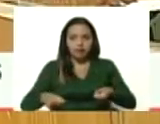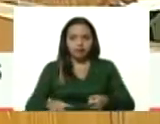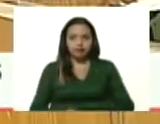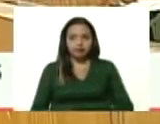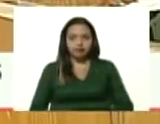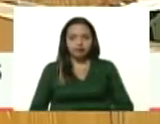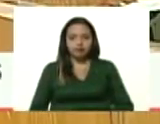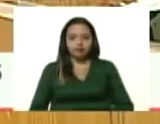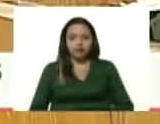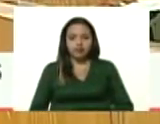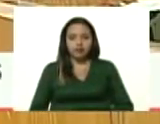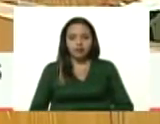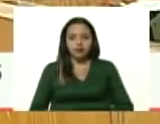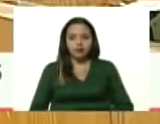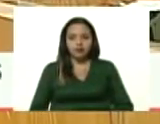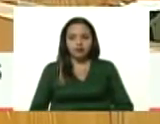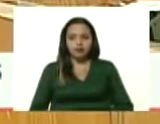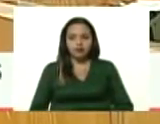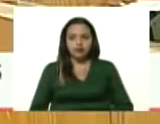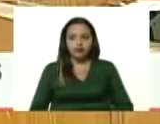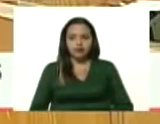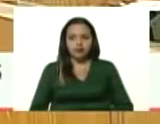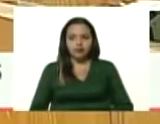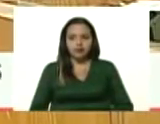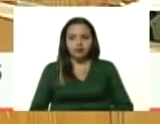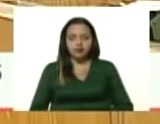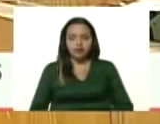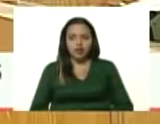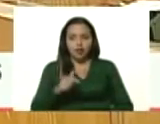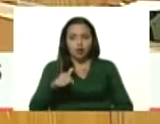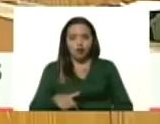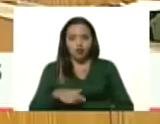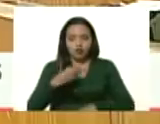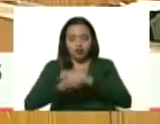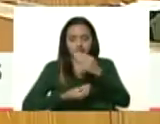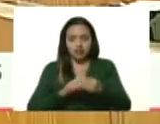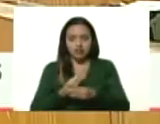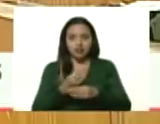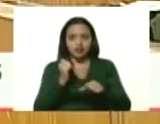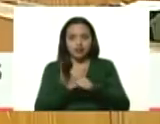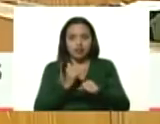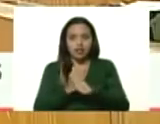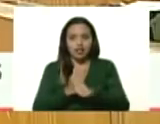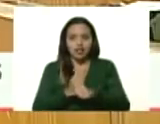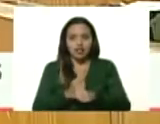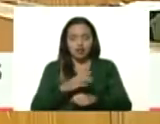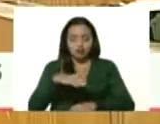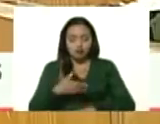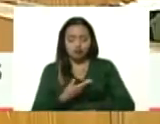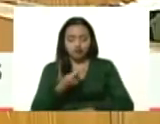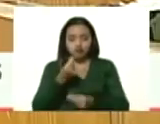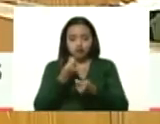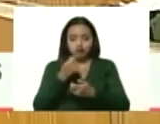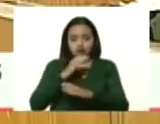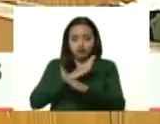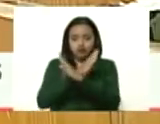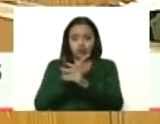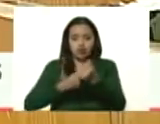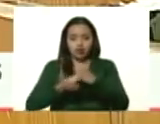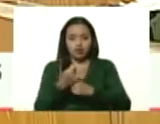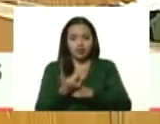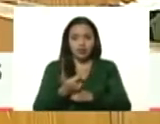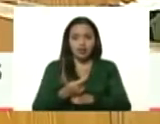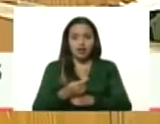Los CLAP hoy están rindiendo y estamos venciendo la guerra económica por los CLAP gracias a la Milicia Nacional Bolivariana y a